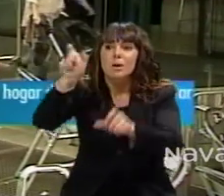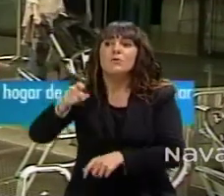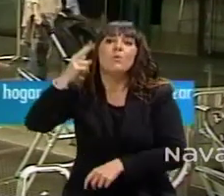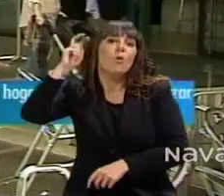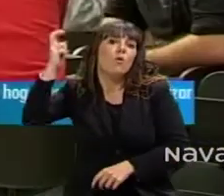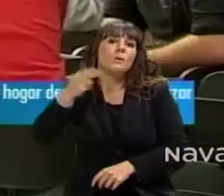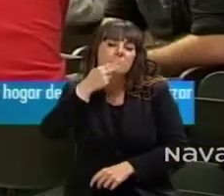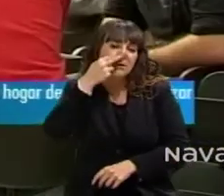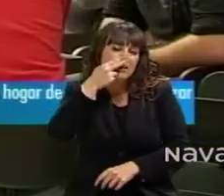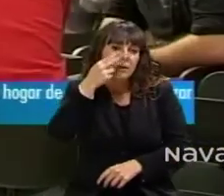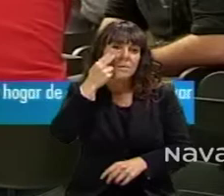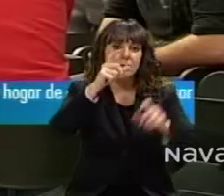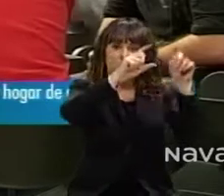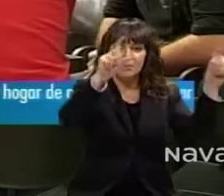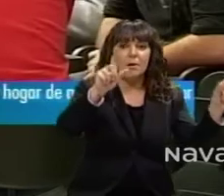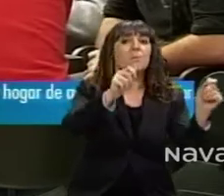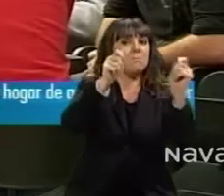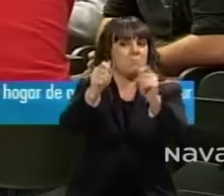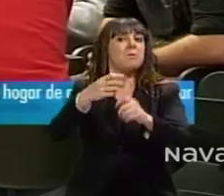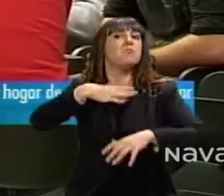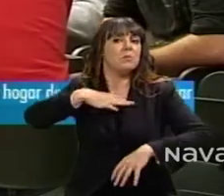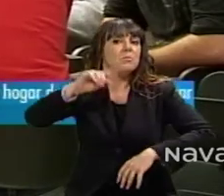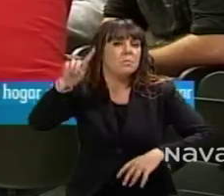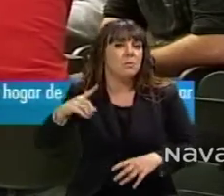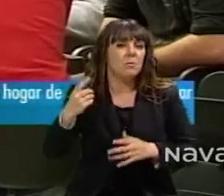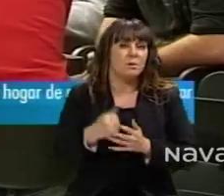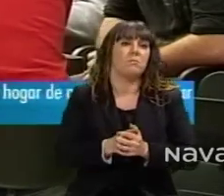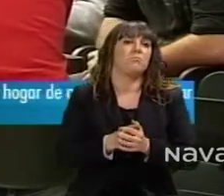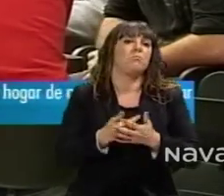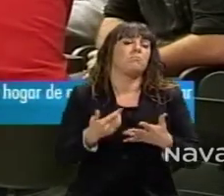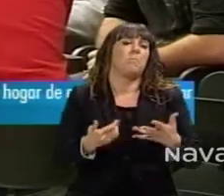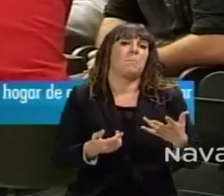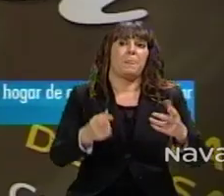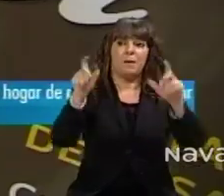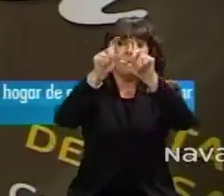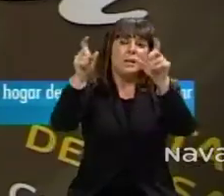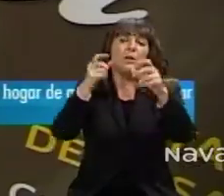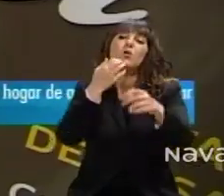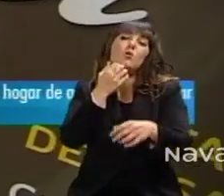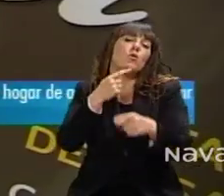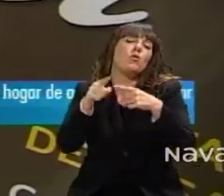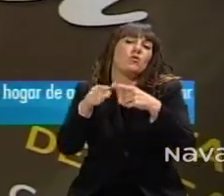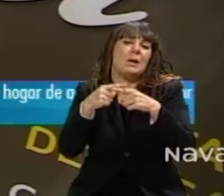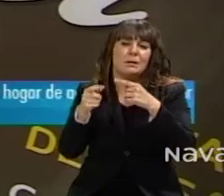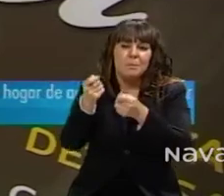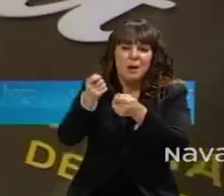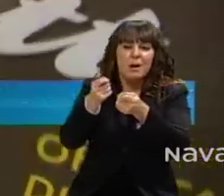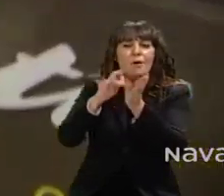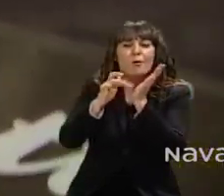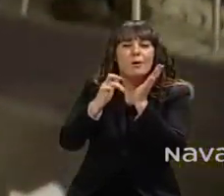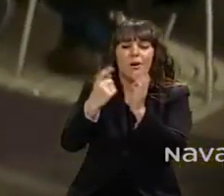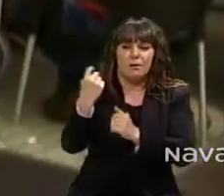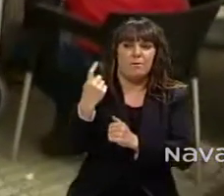hayamos tenido todas las buenas y malas experiencias aquí y corregido todas las cosas que haya que corregir, es una de las cosas más